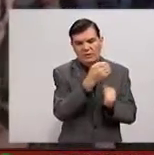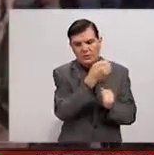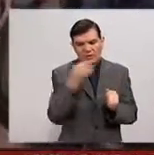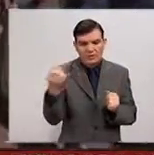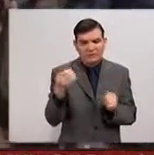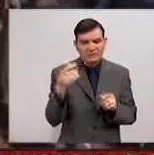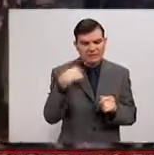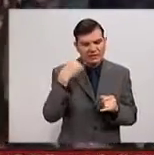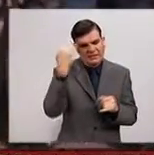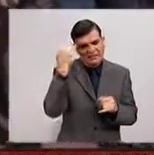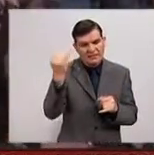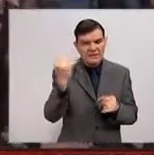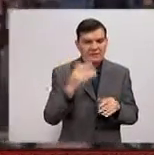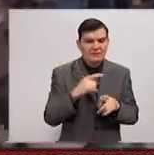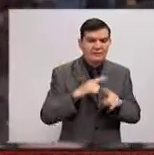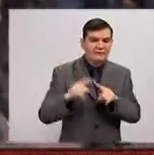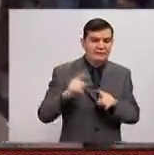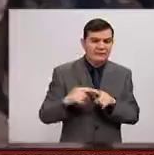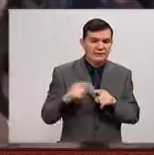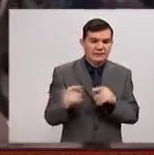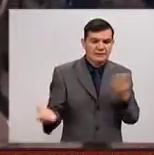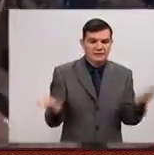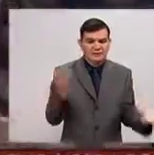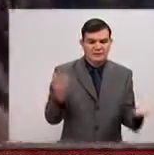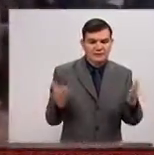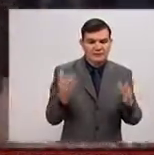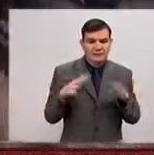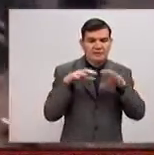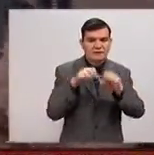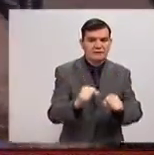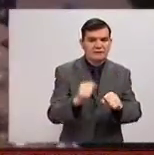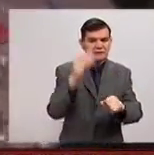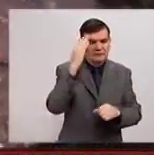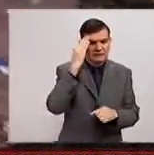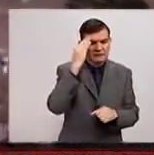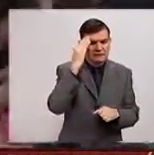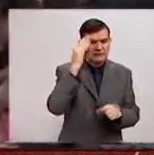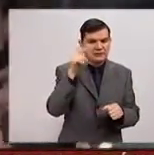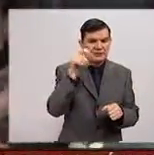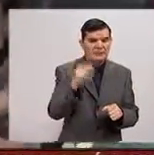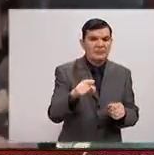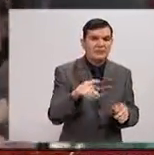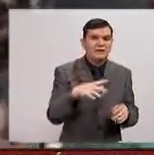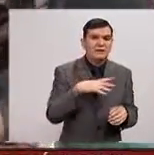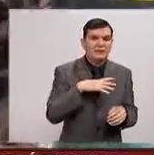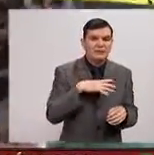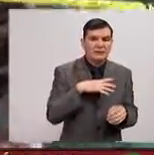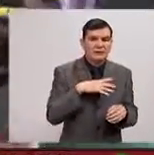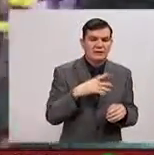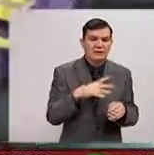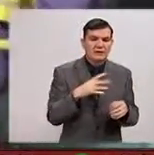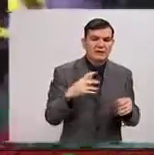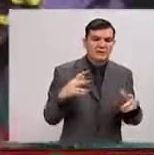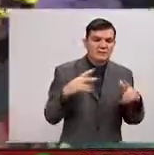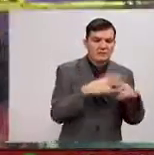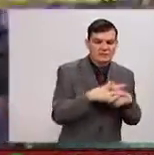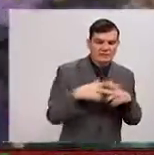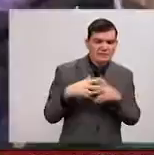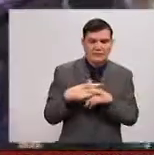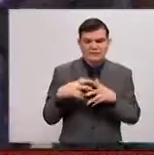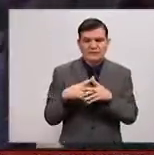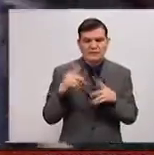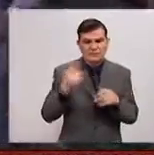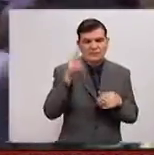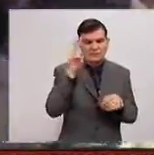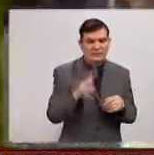y dista mucho lo que vemos en la captura de líderes y en esta violencia, no violencia con violencia. En